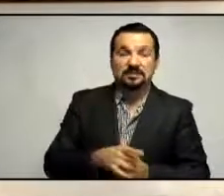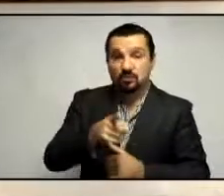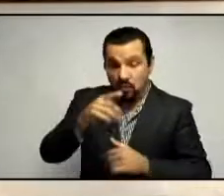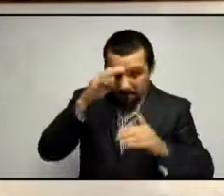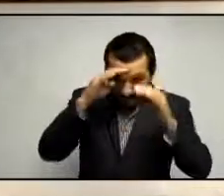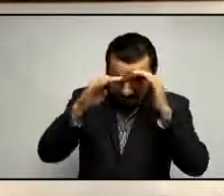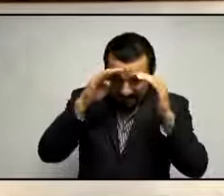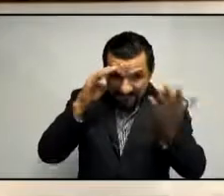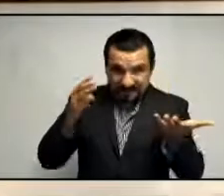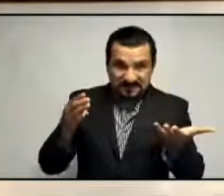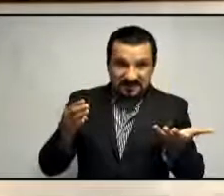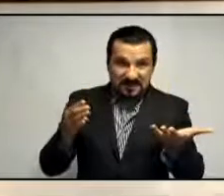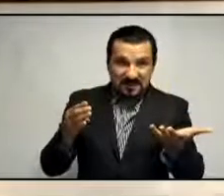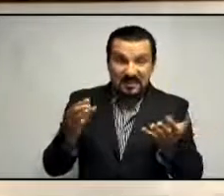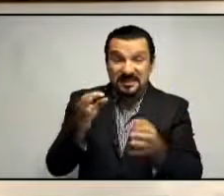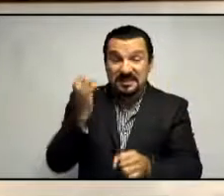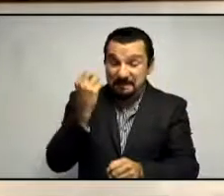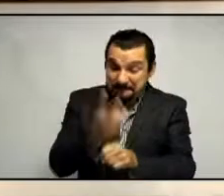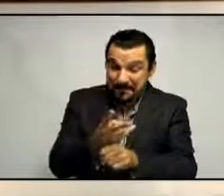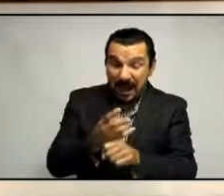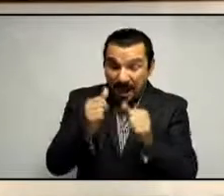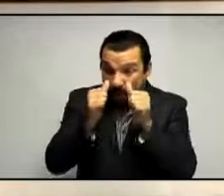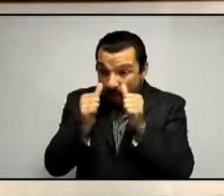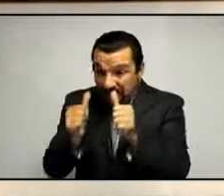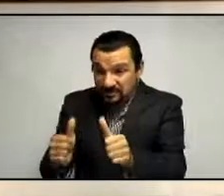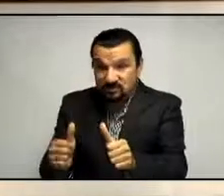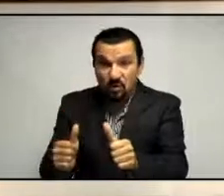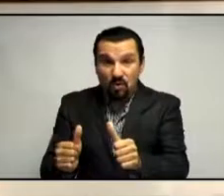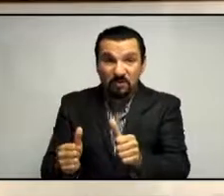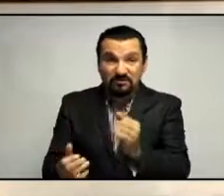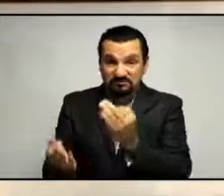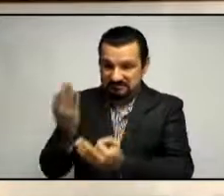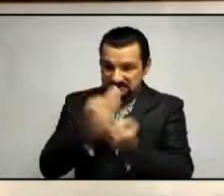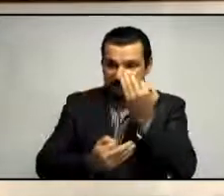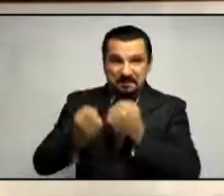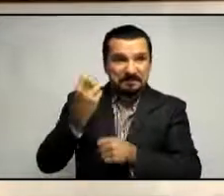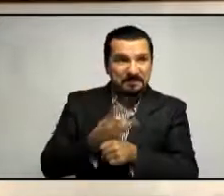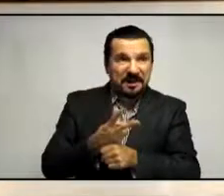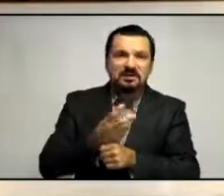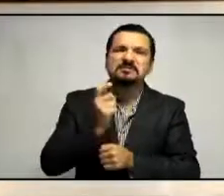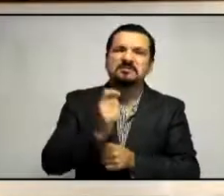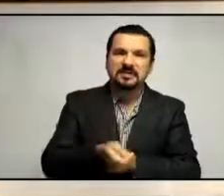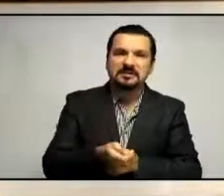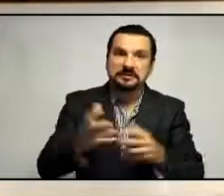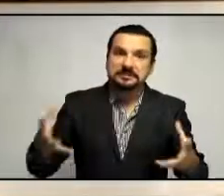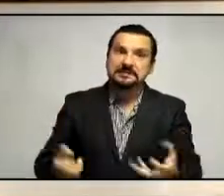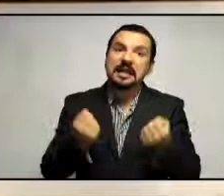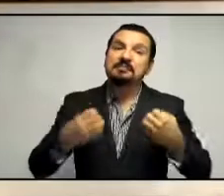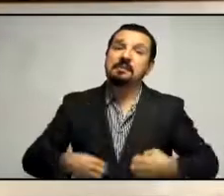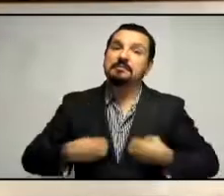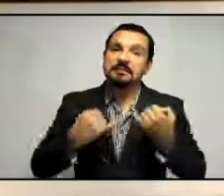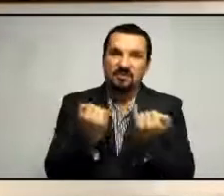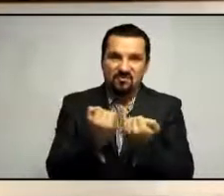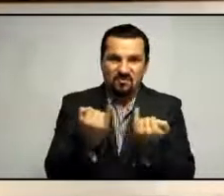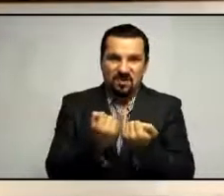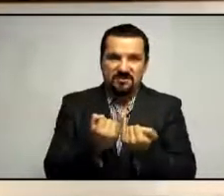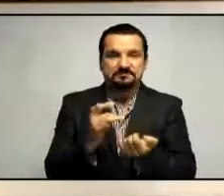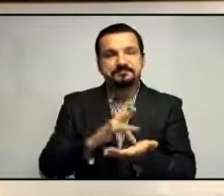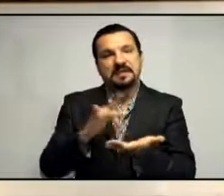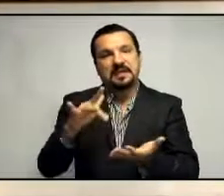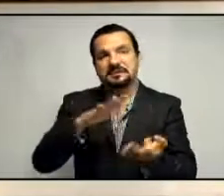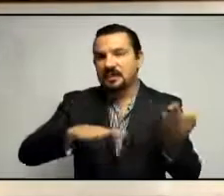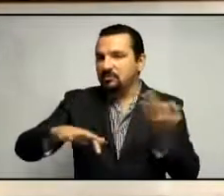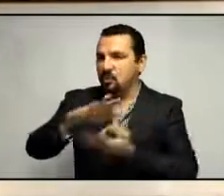esto. Atención oportuna, atención a tiempo, significa salvar vidas. Gracias a todas